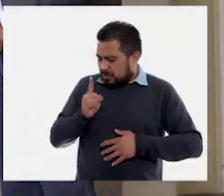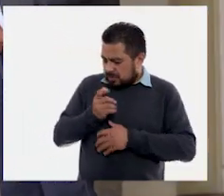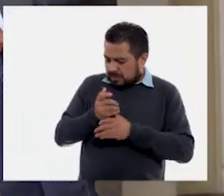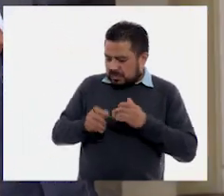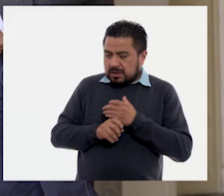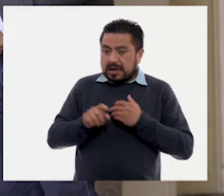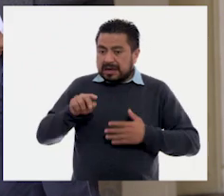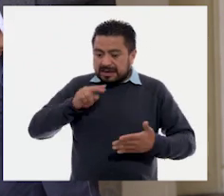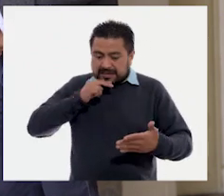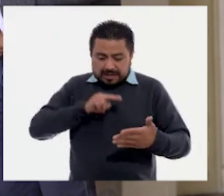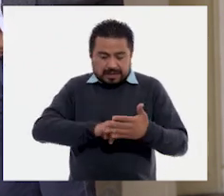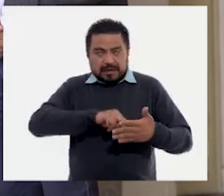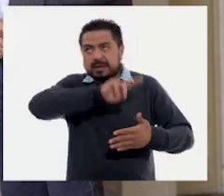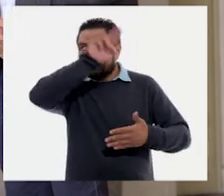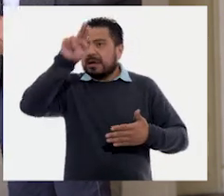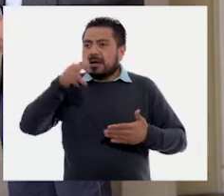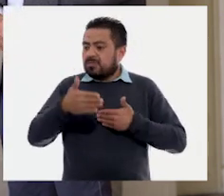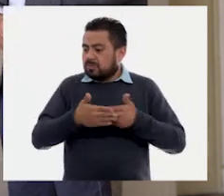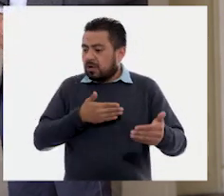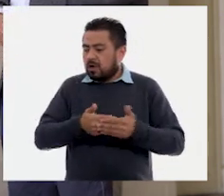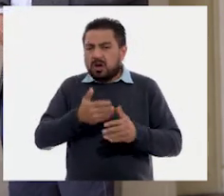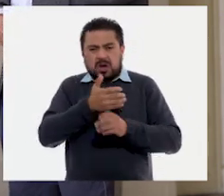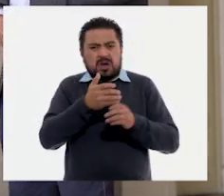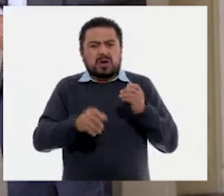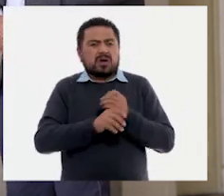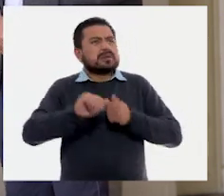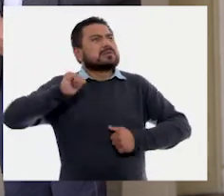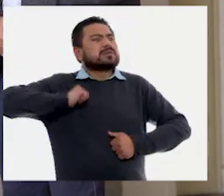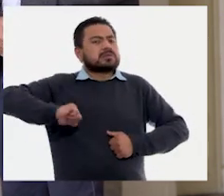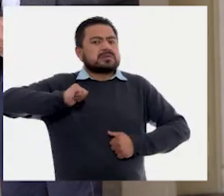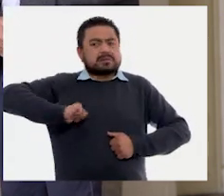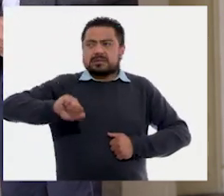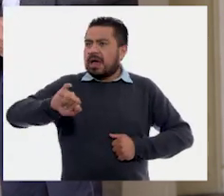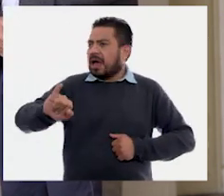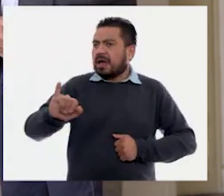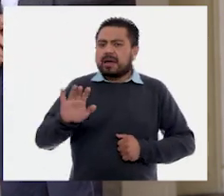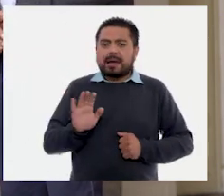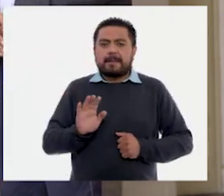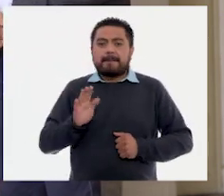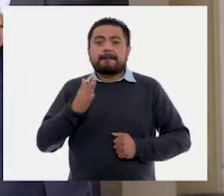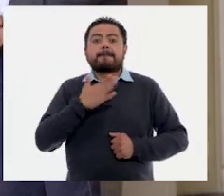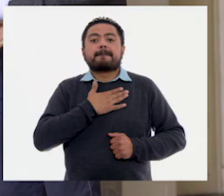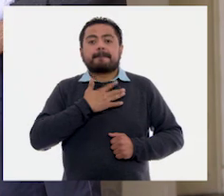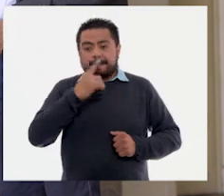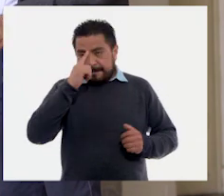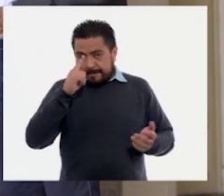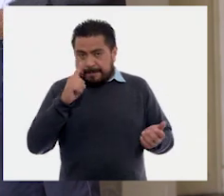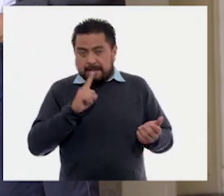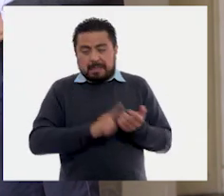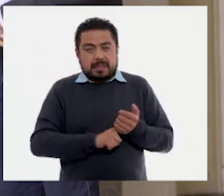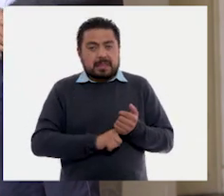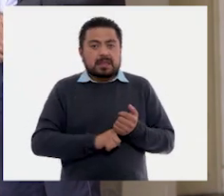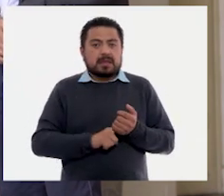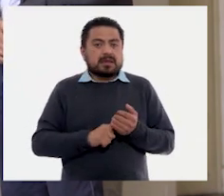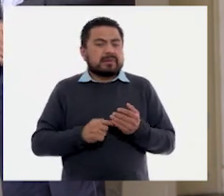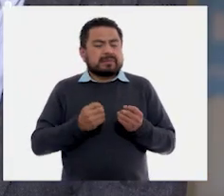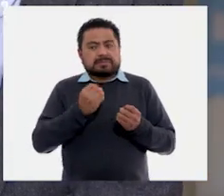estos muralistas innovaron en su momento cosas, ¿no? Mira, yo creo que fueron